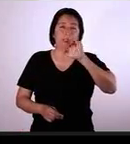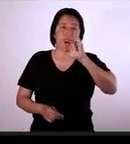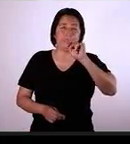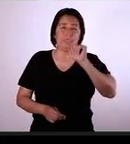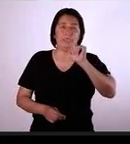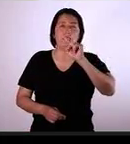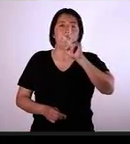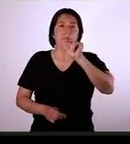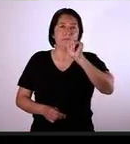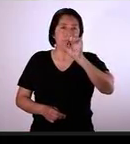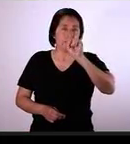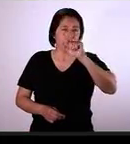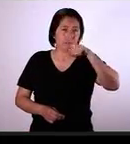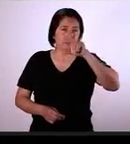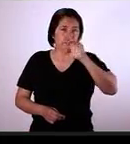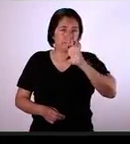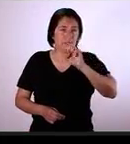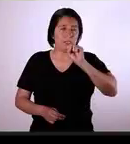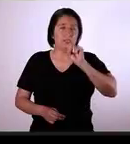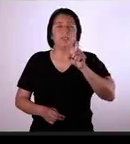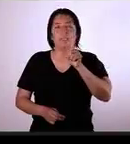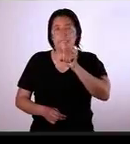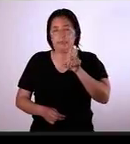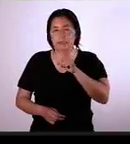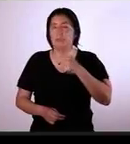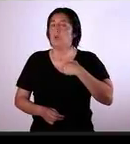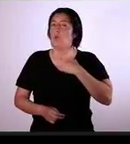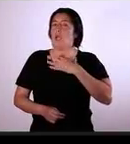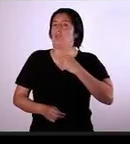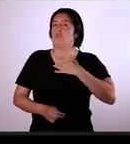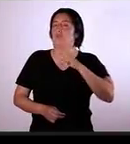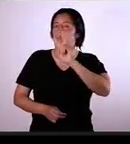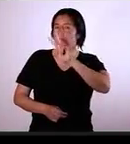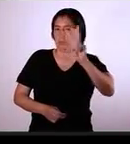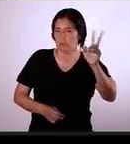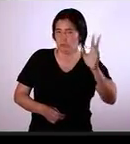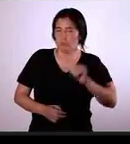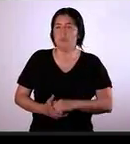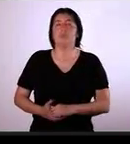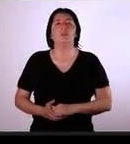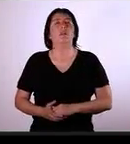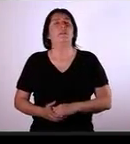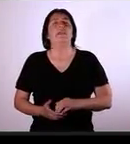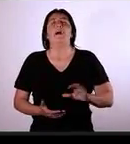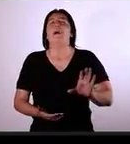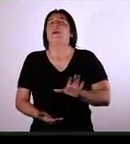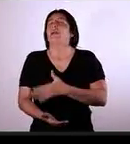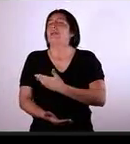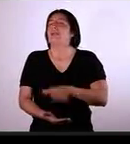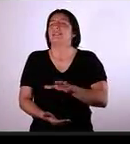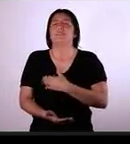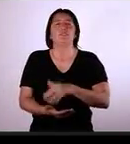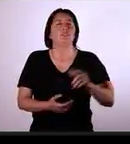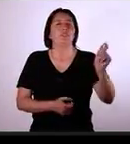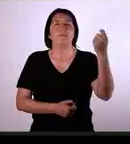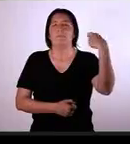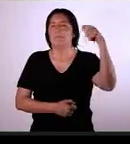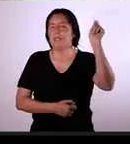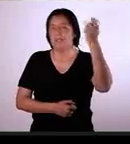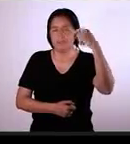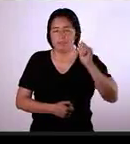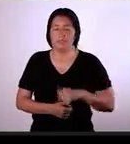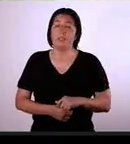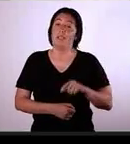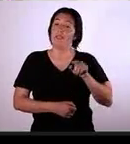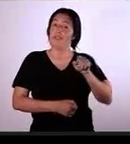Caterine Vázquez Chacón. Tengo 22 años. Las canciones de la marinera.